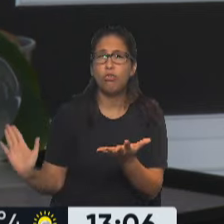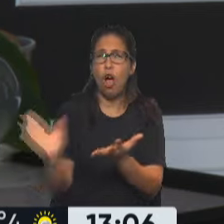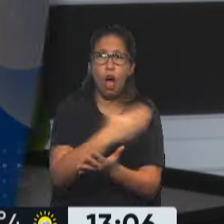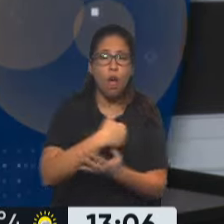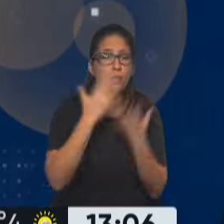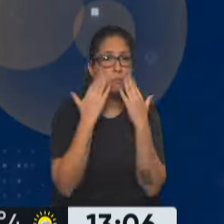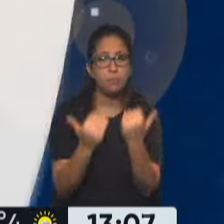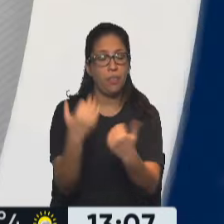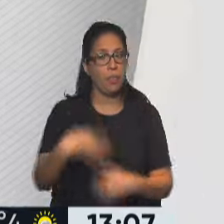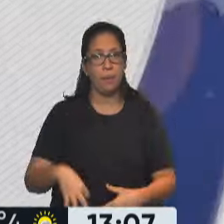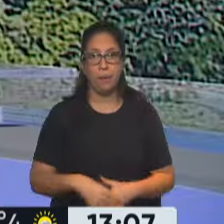todo